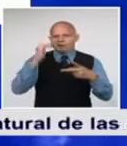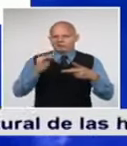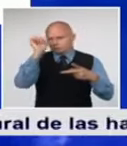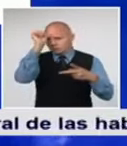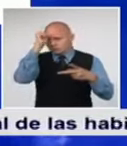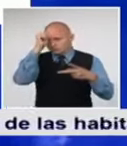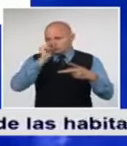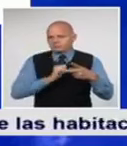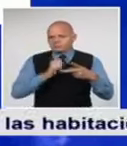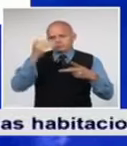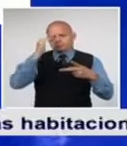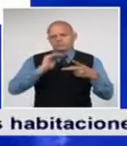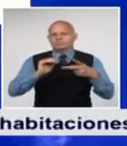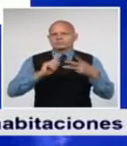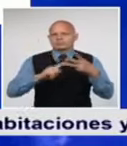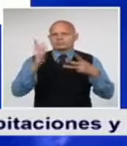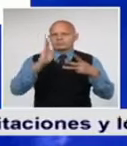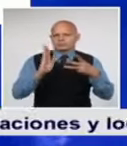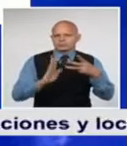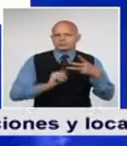13.769, Brasil con